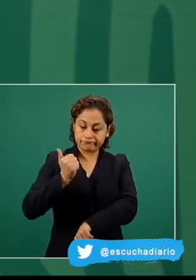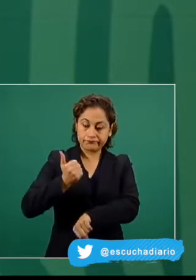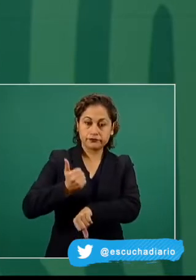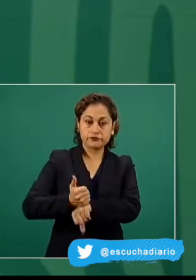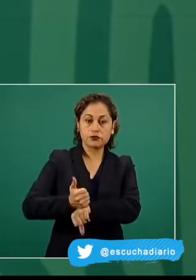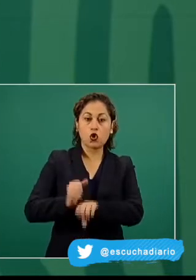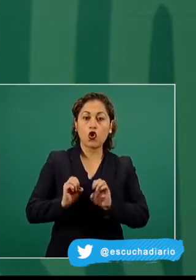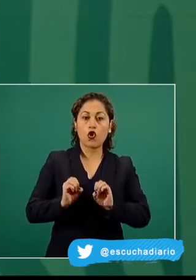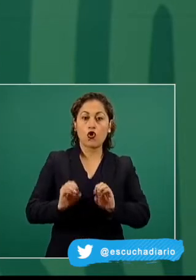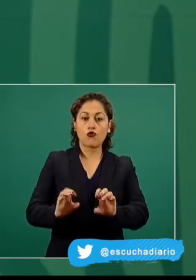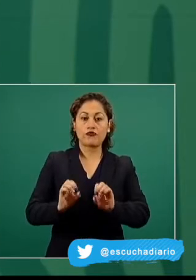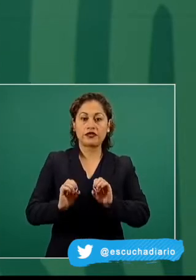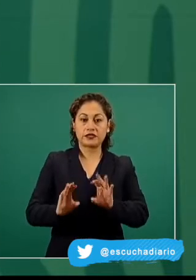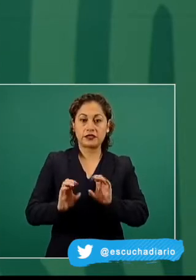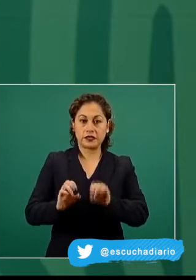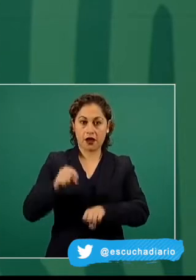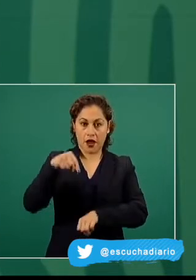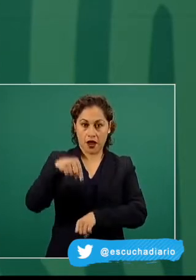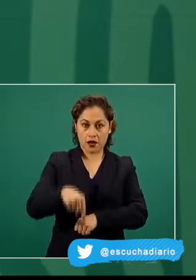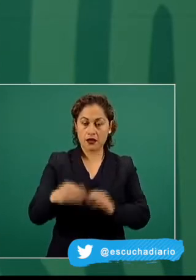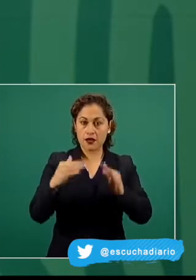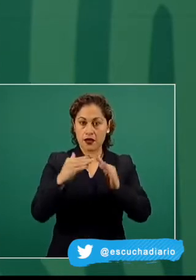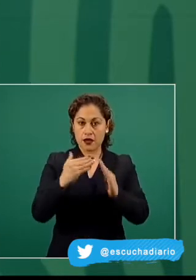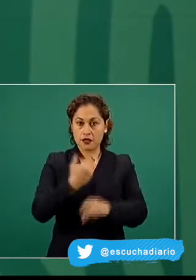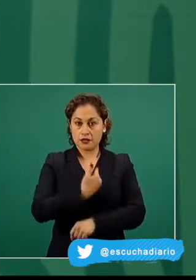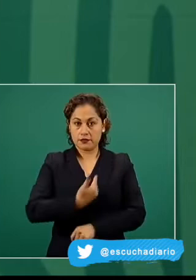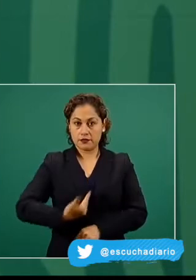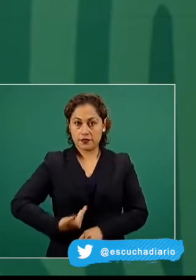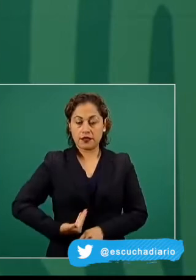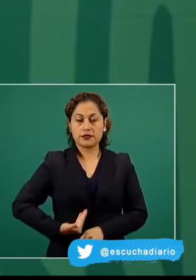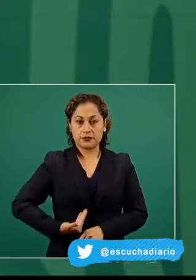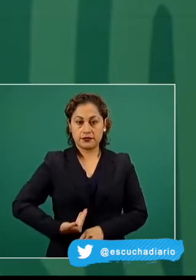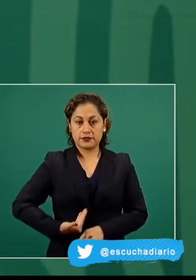el supuesto documento falso y sobre las causas.